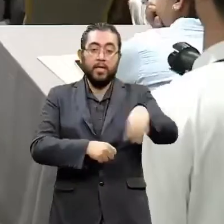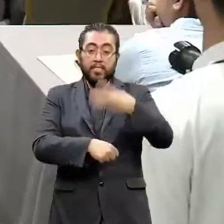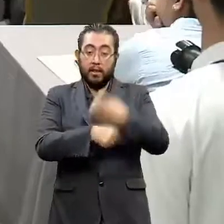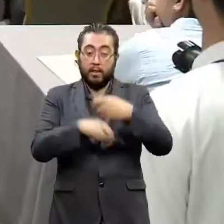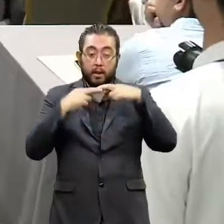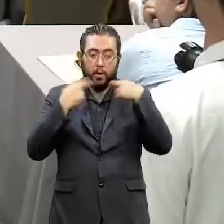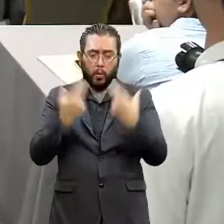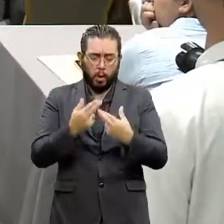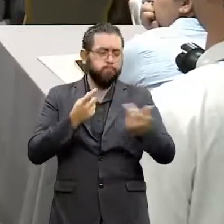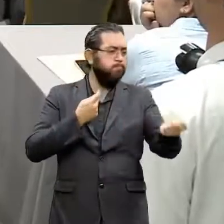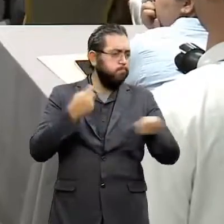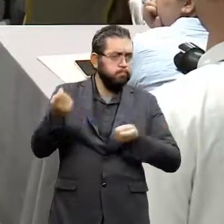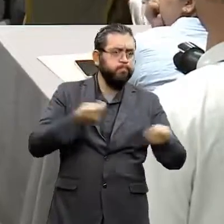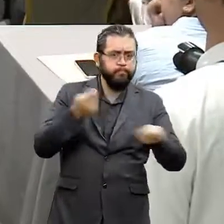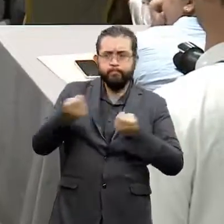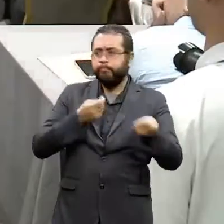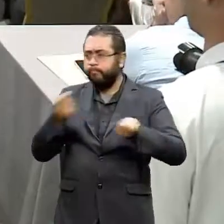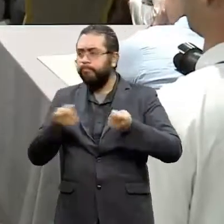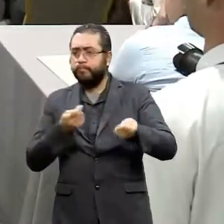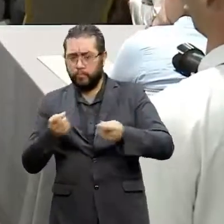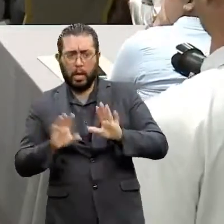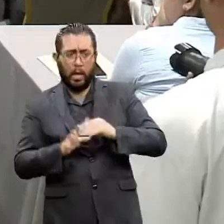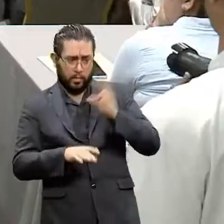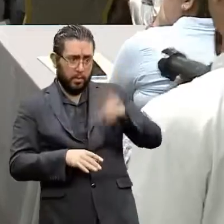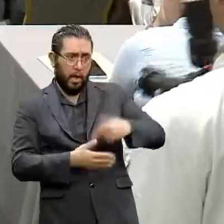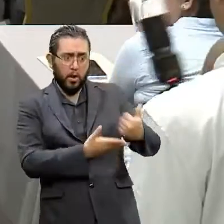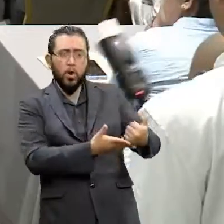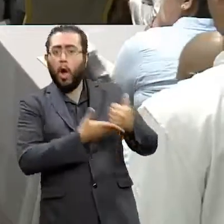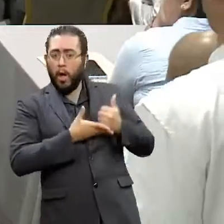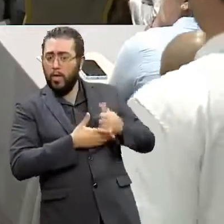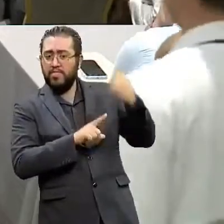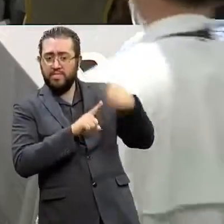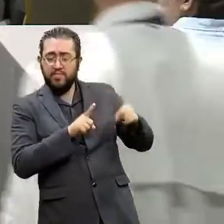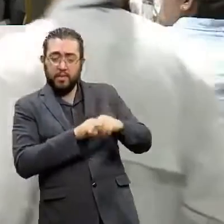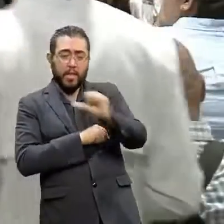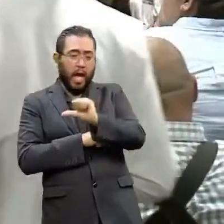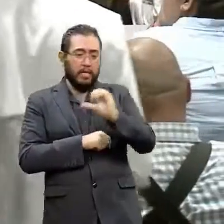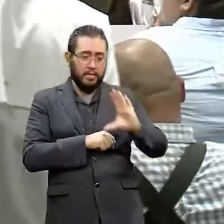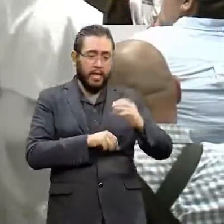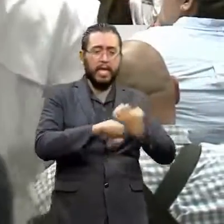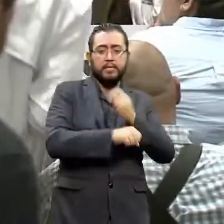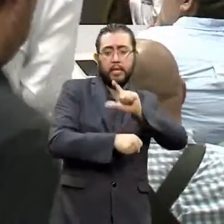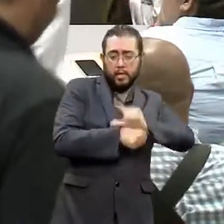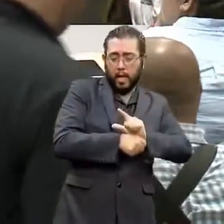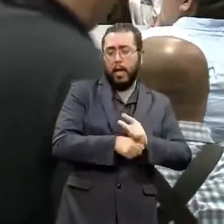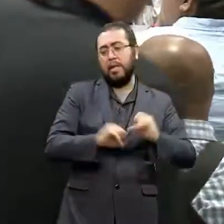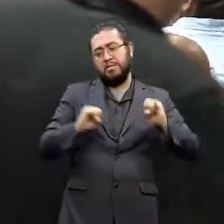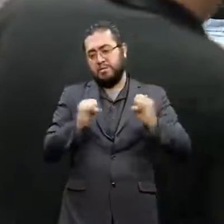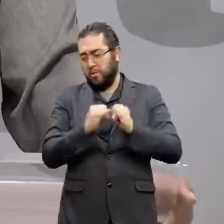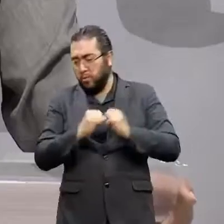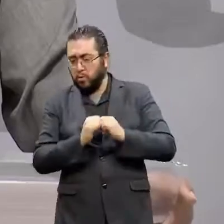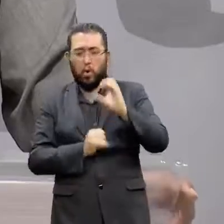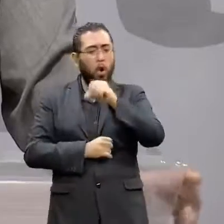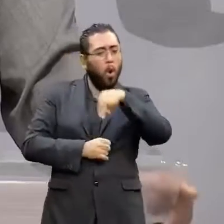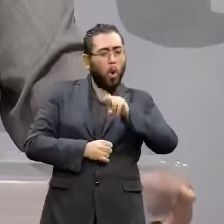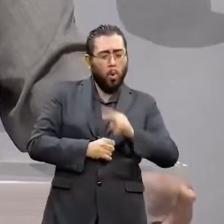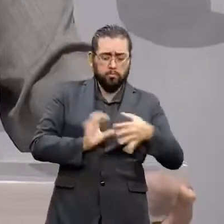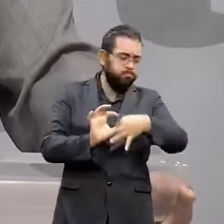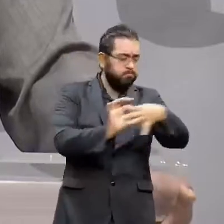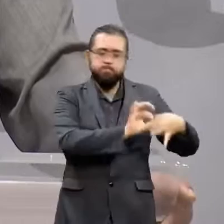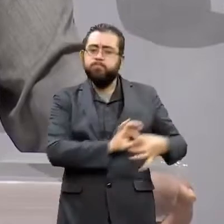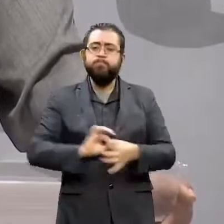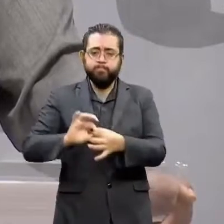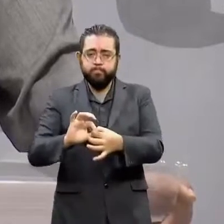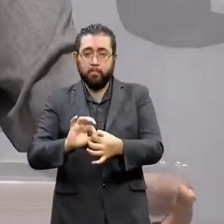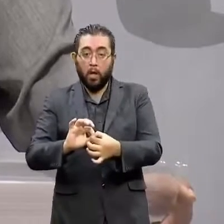mucho en ello nos han ayudado muchísimo las distintas entidades federativas la Organización de las Naciones Unidas y creemos que la